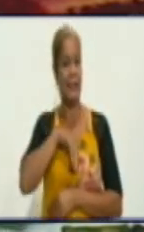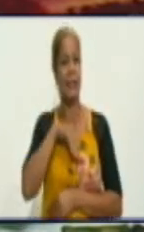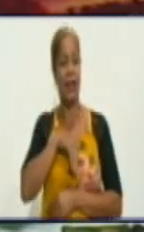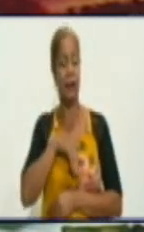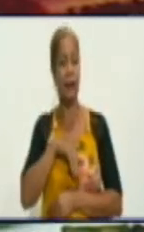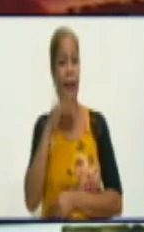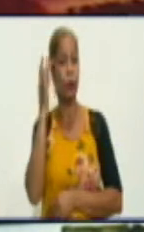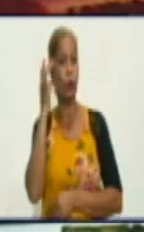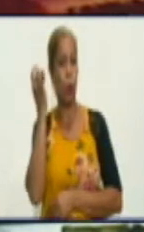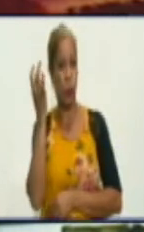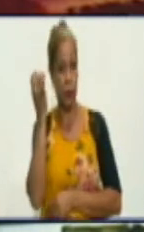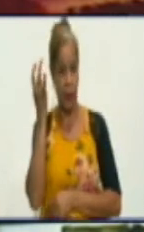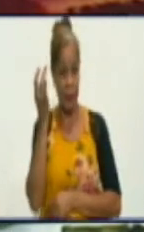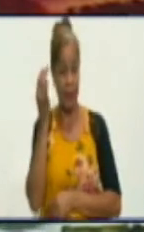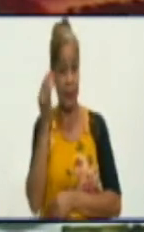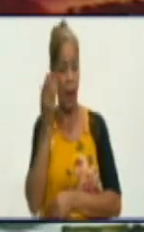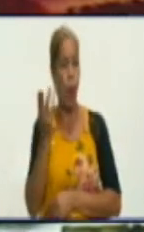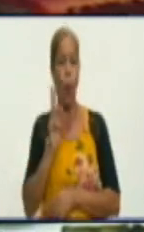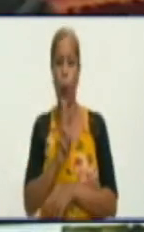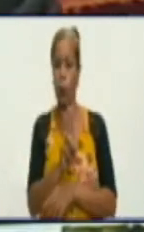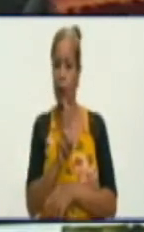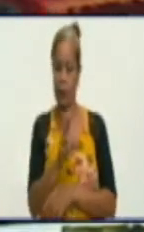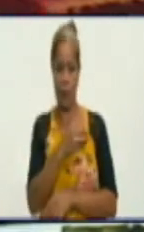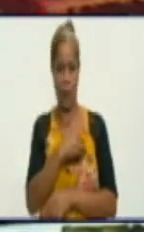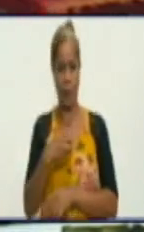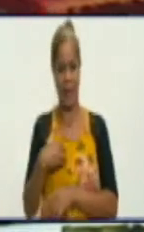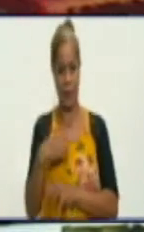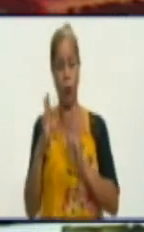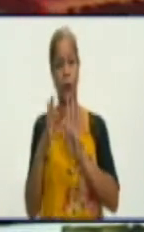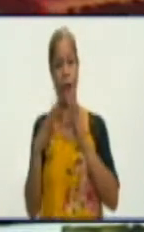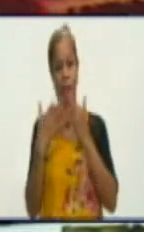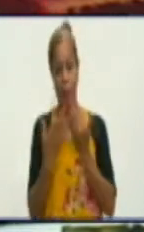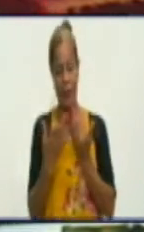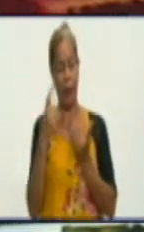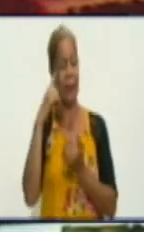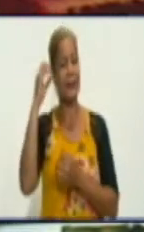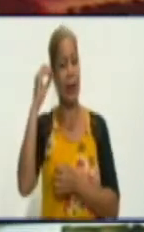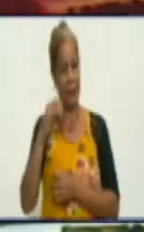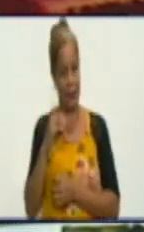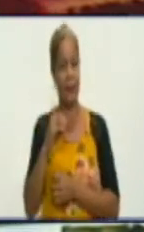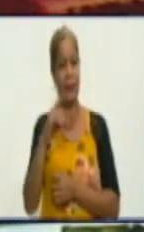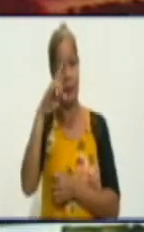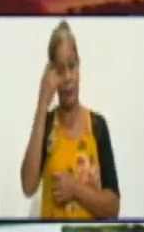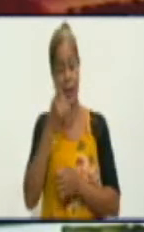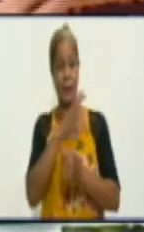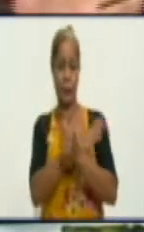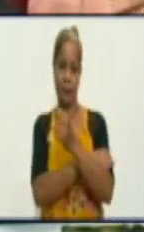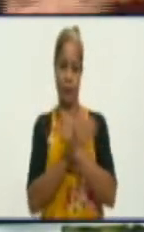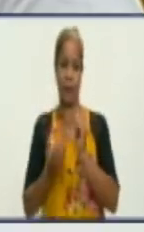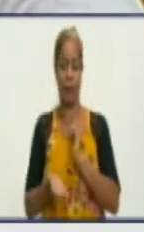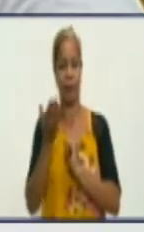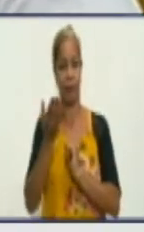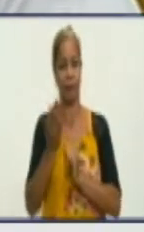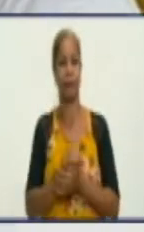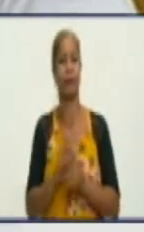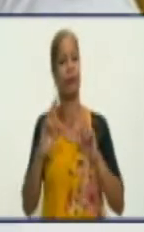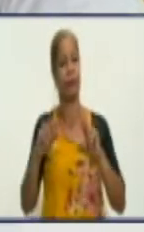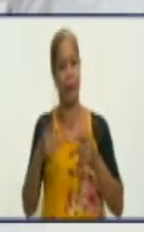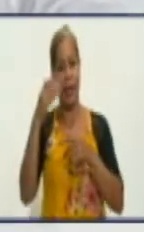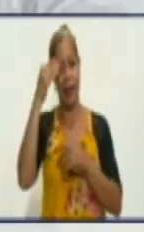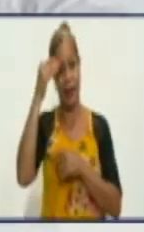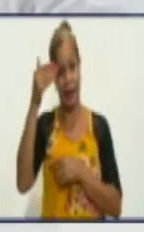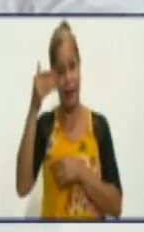a su médico de cabecera, a su médico de familia, para que diagnostique si es una hipertensión arterial o no. Reiterar las gracias al